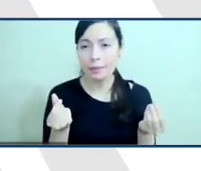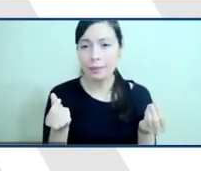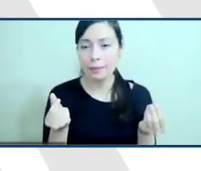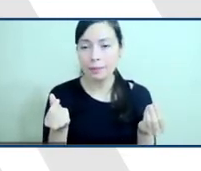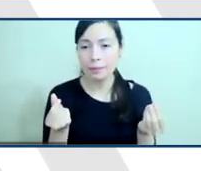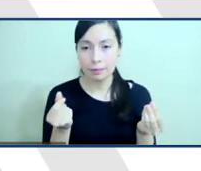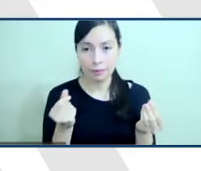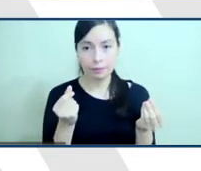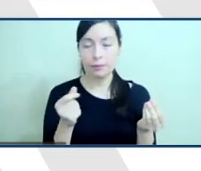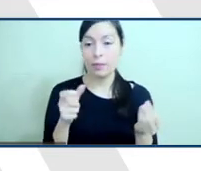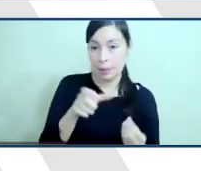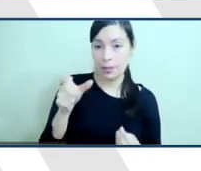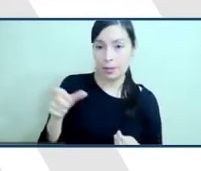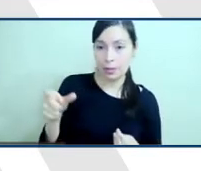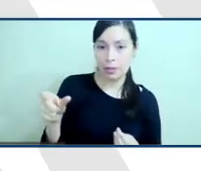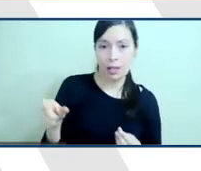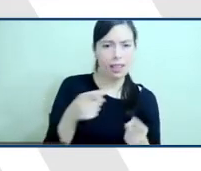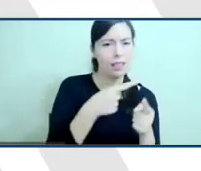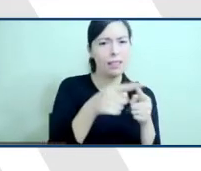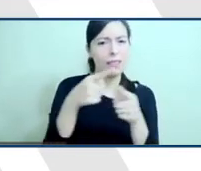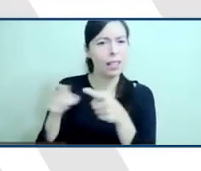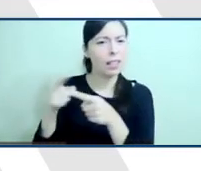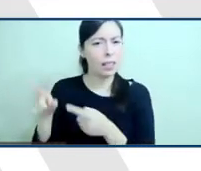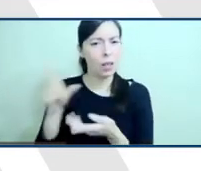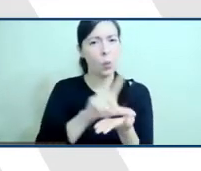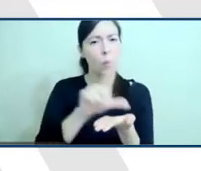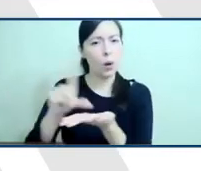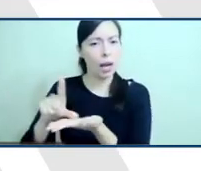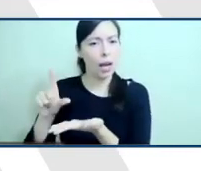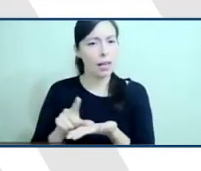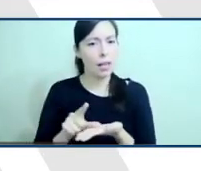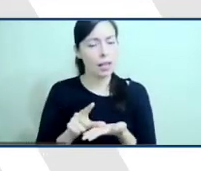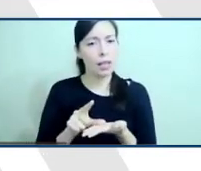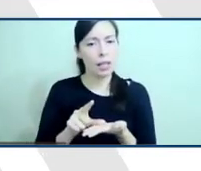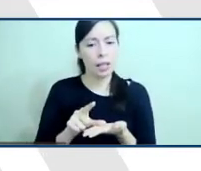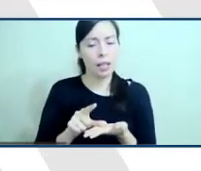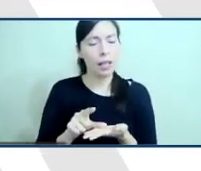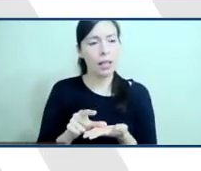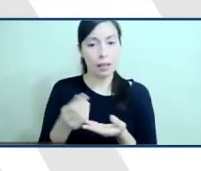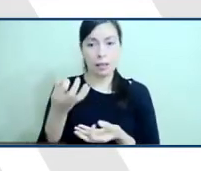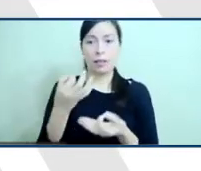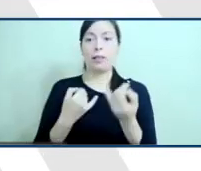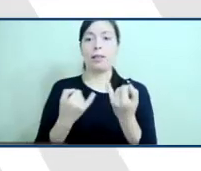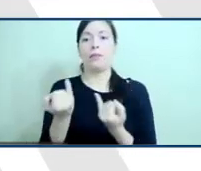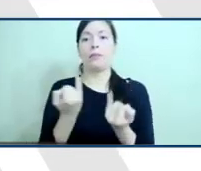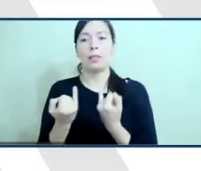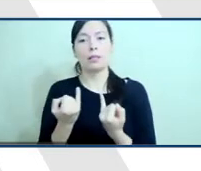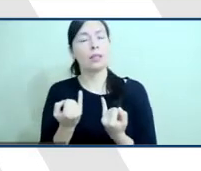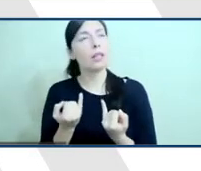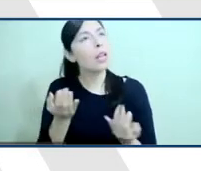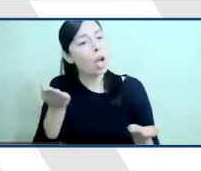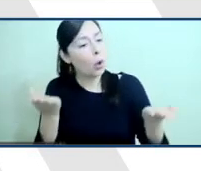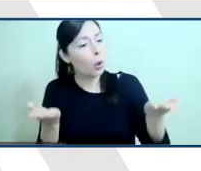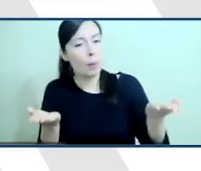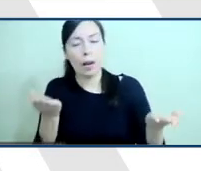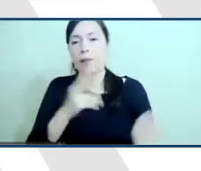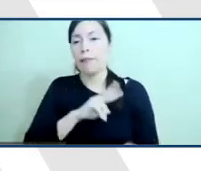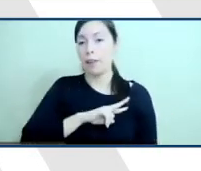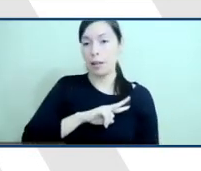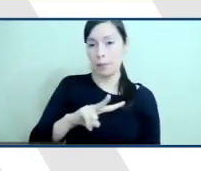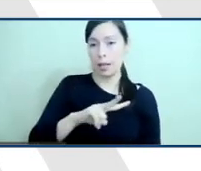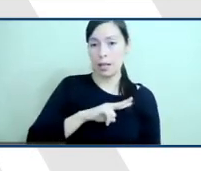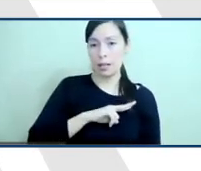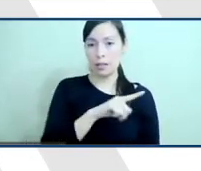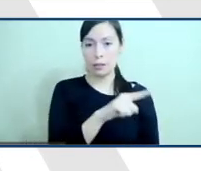personas de los distintos lugares, que le permiten a él hacer una comparación. Entonces dice, Valparaíso y sus